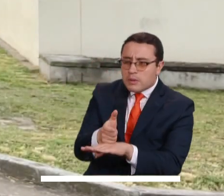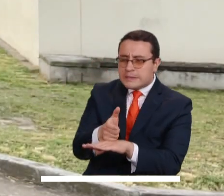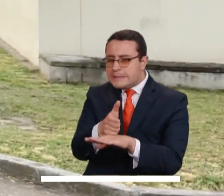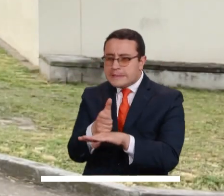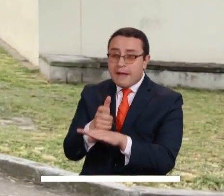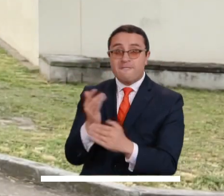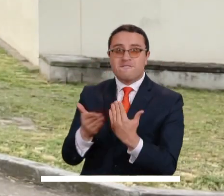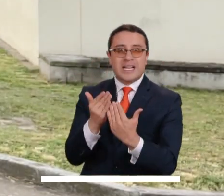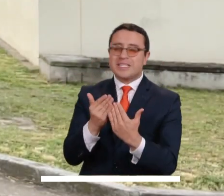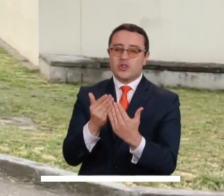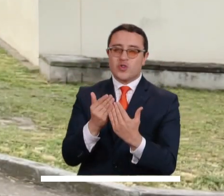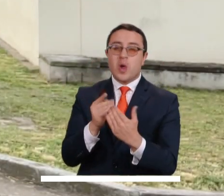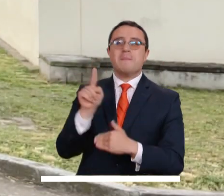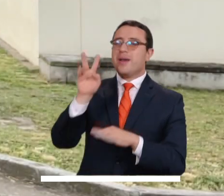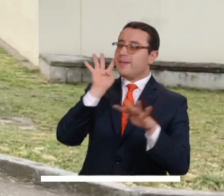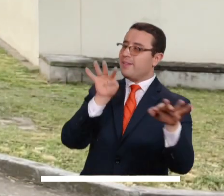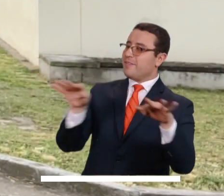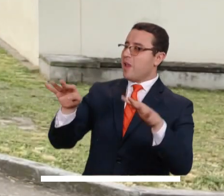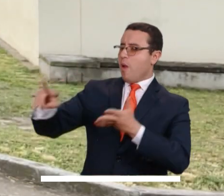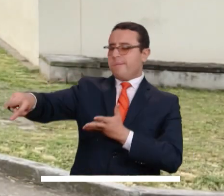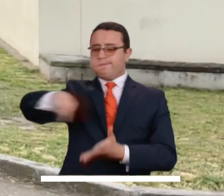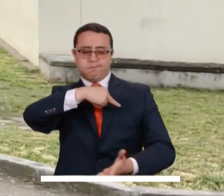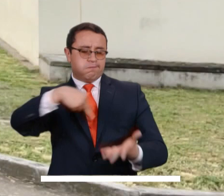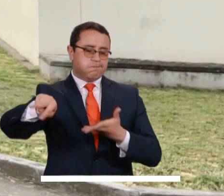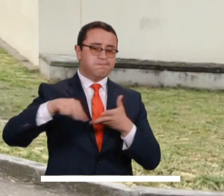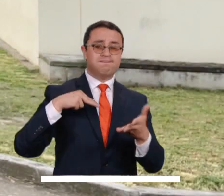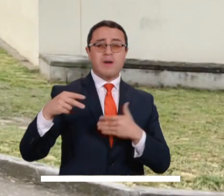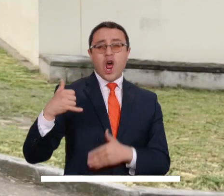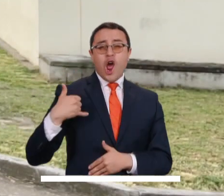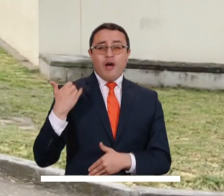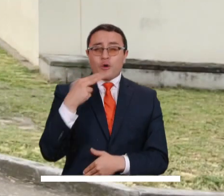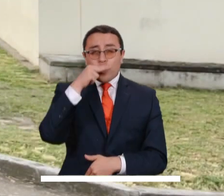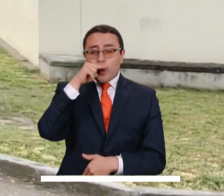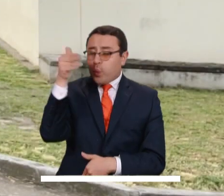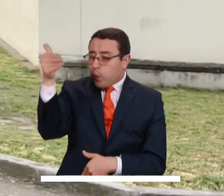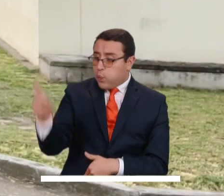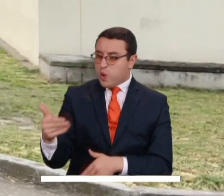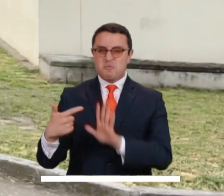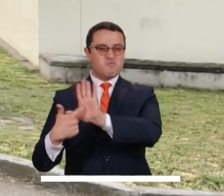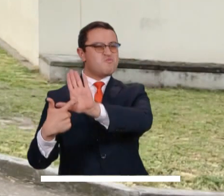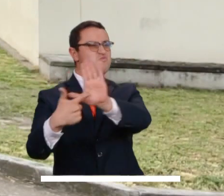fácil, pero admirarlos sí que lo es, al ver cómo a su corta edad ya son grandes